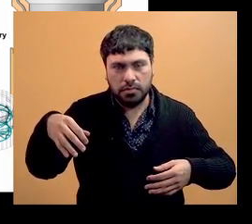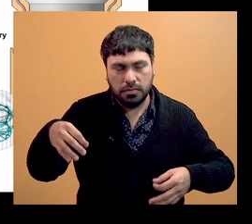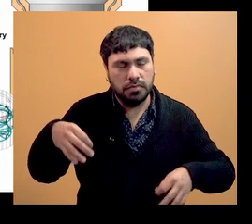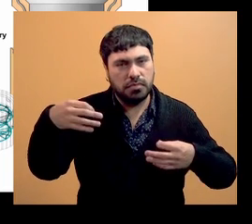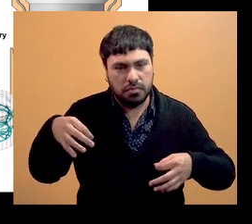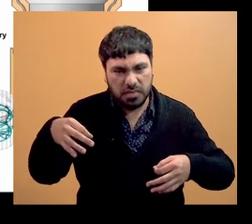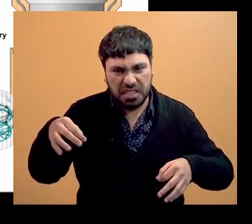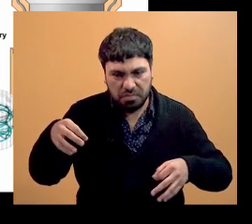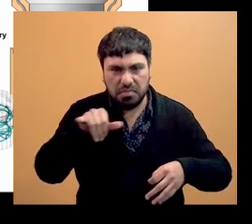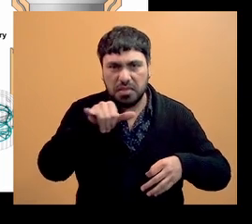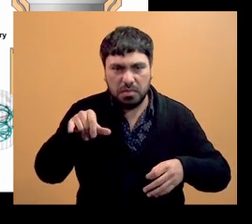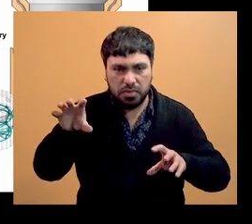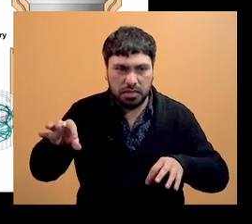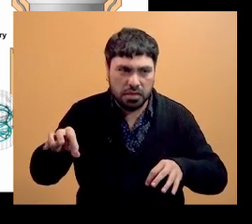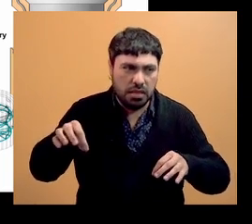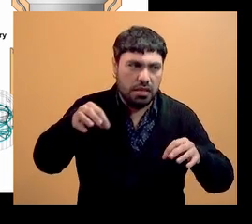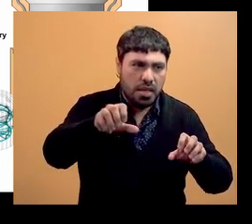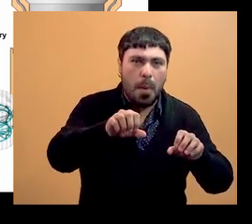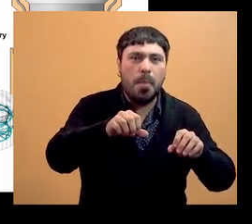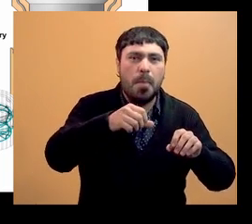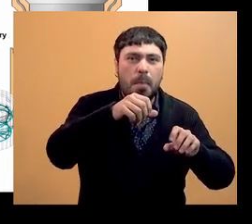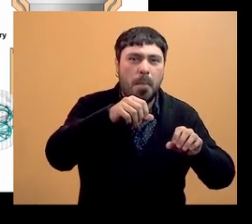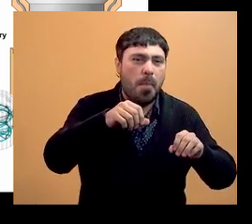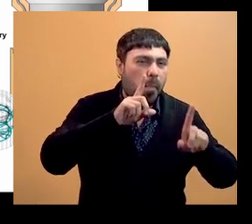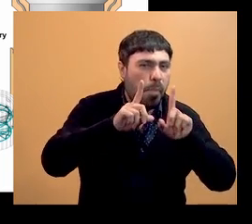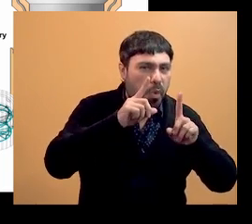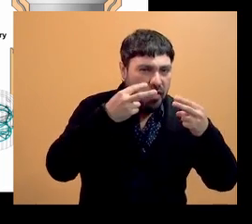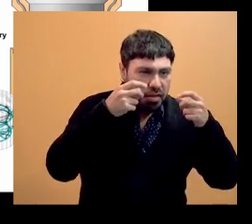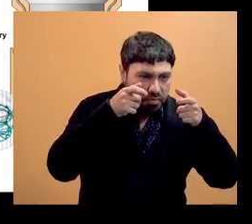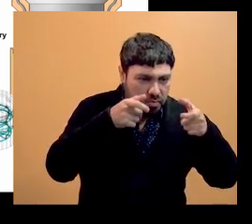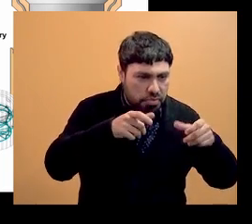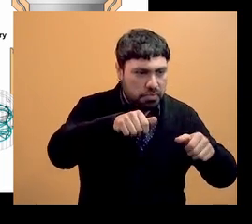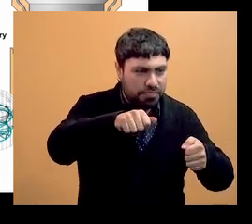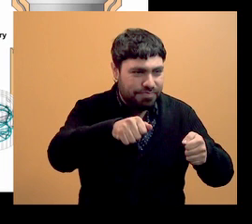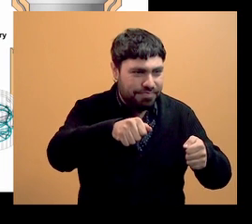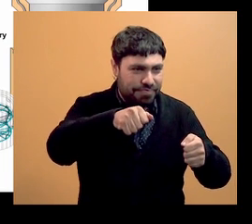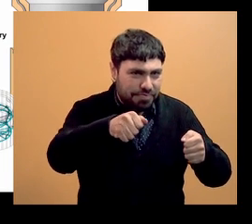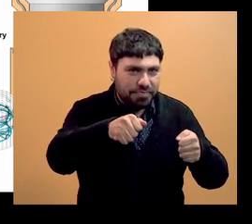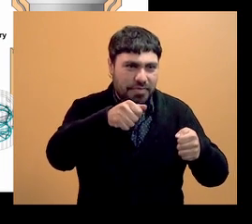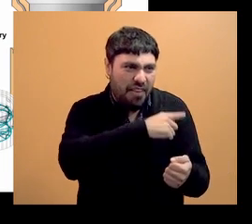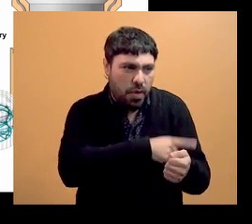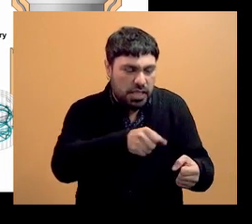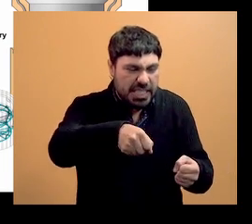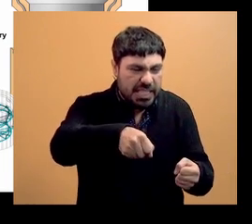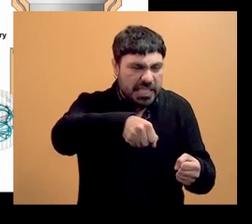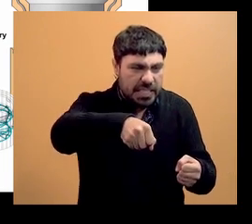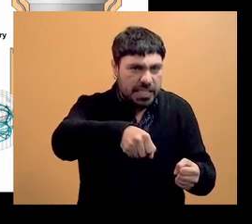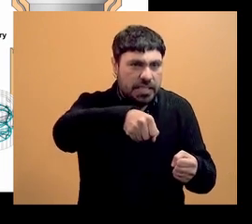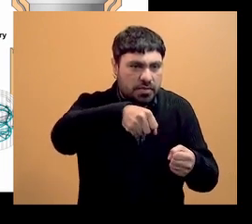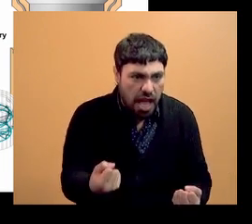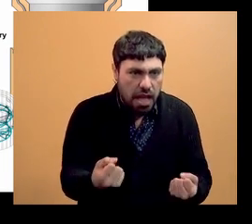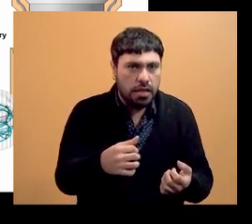someten a pruebas donde básicamente se rompen bajo la aplicación de distintas fuerzas, ya sea